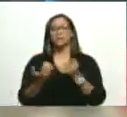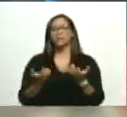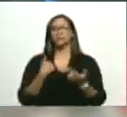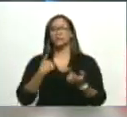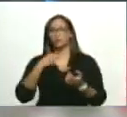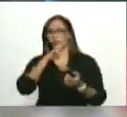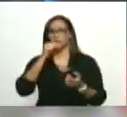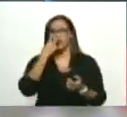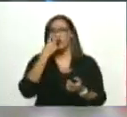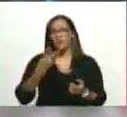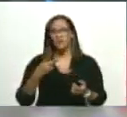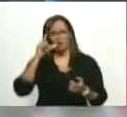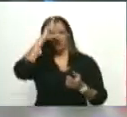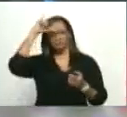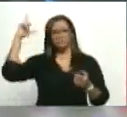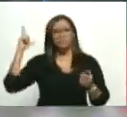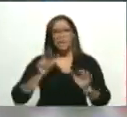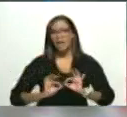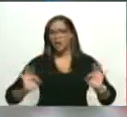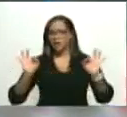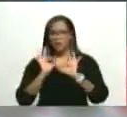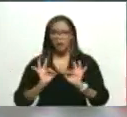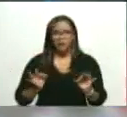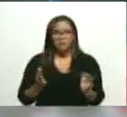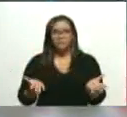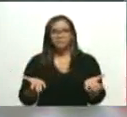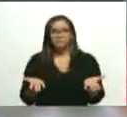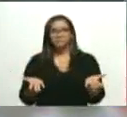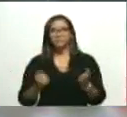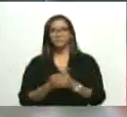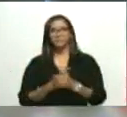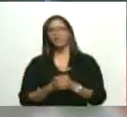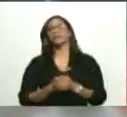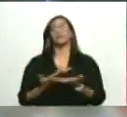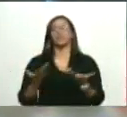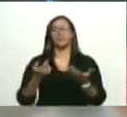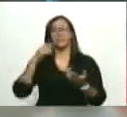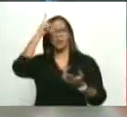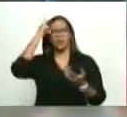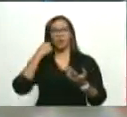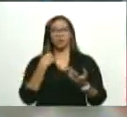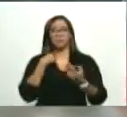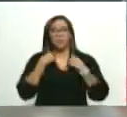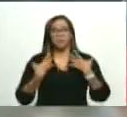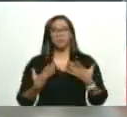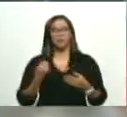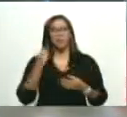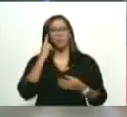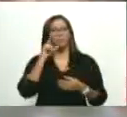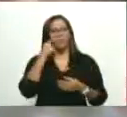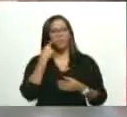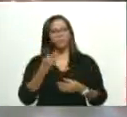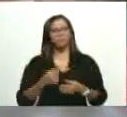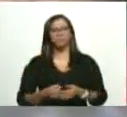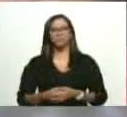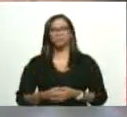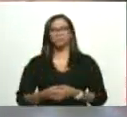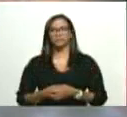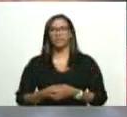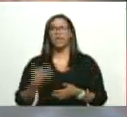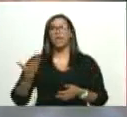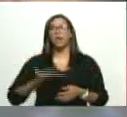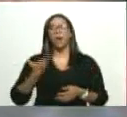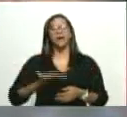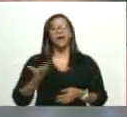veo forma ni sustento, ya prácticamente desafía la lógica. ¿Cómo tú ves esto? Mira, lo más